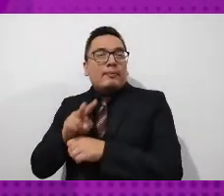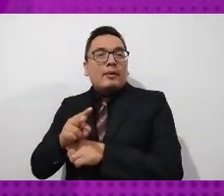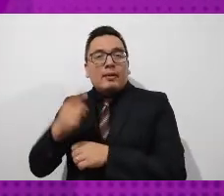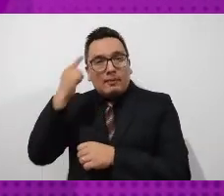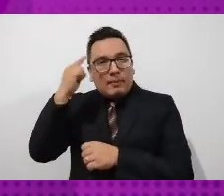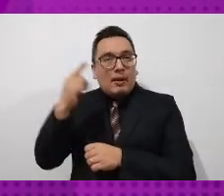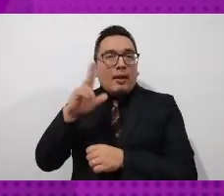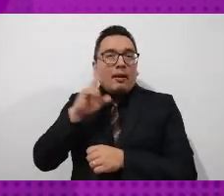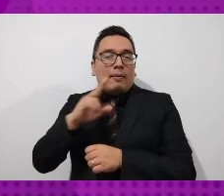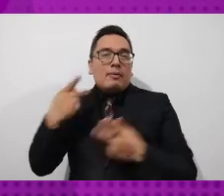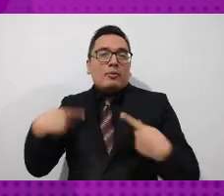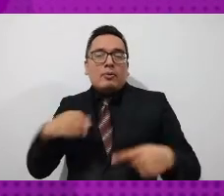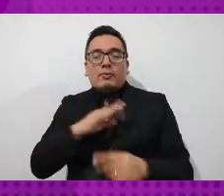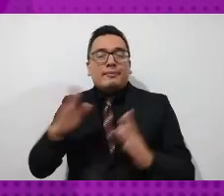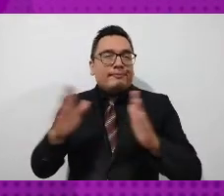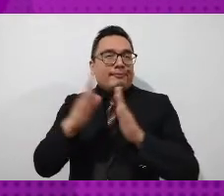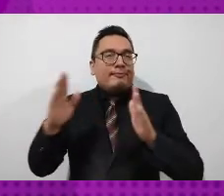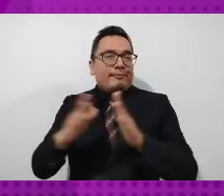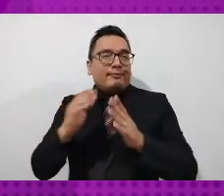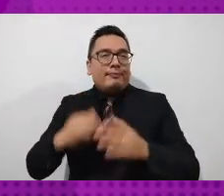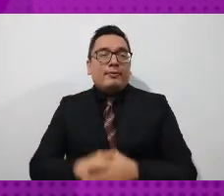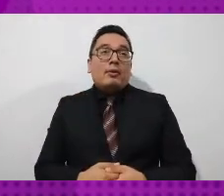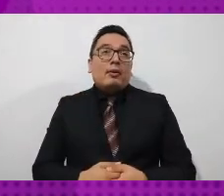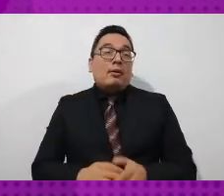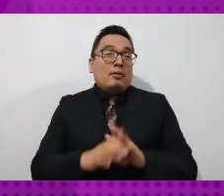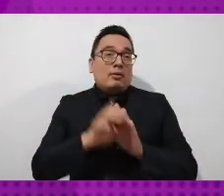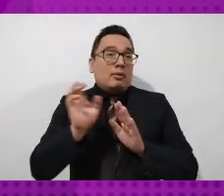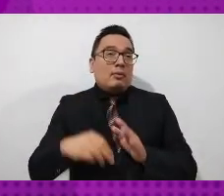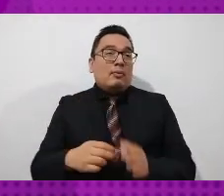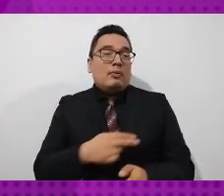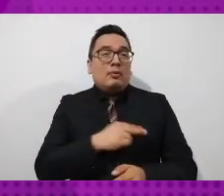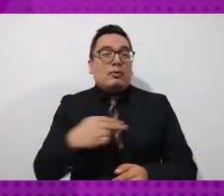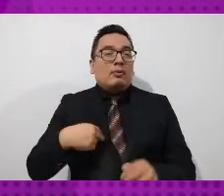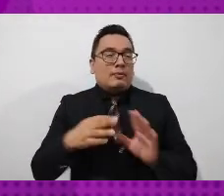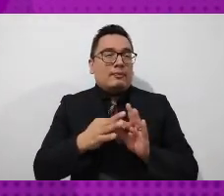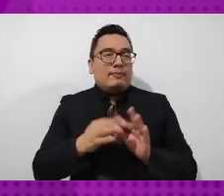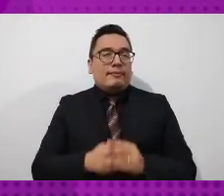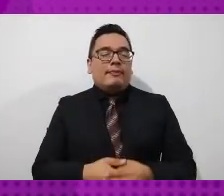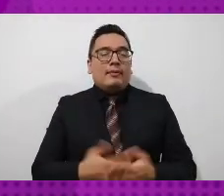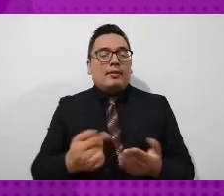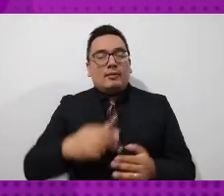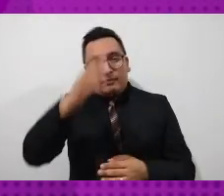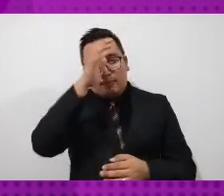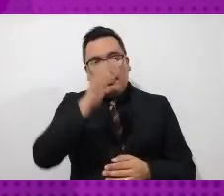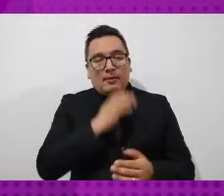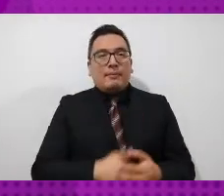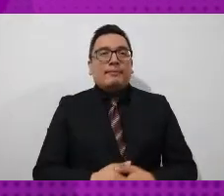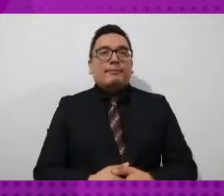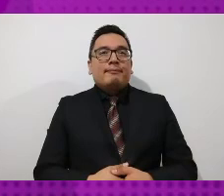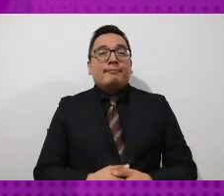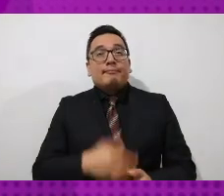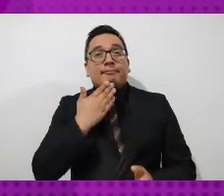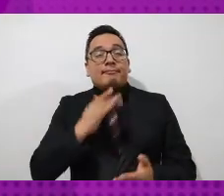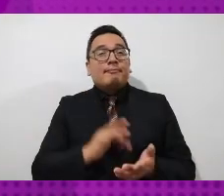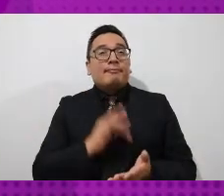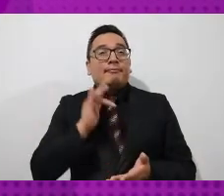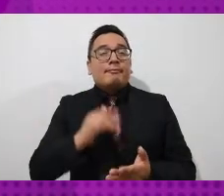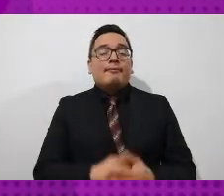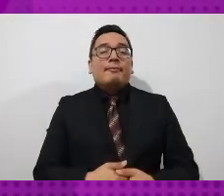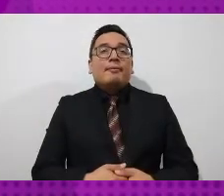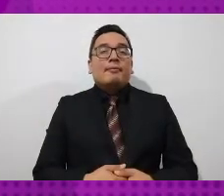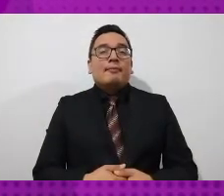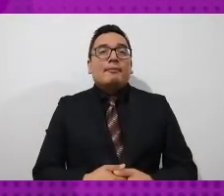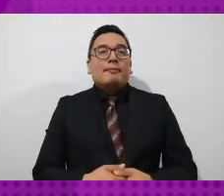de los mecanismos de participación ciudadana, que como en este caso estamos ahora llevando a la ciudadanía coahuilense. Claro que sí, consejero, pues